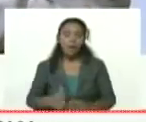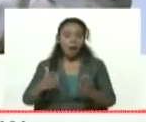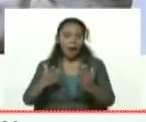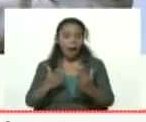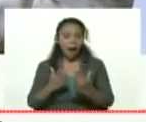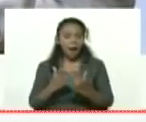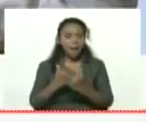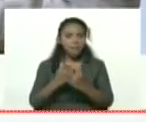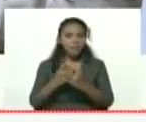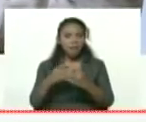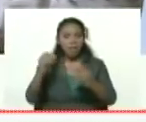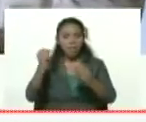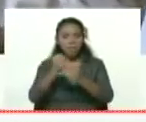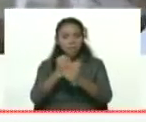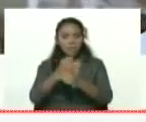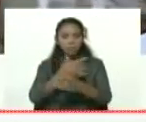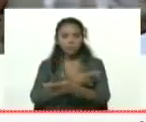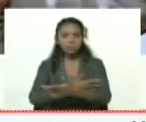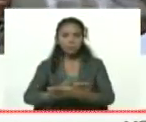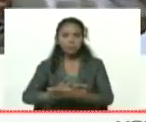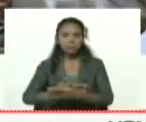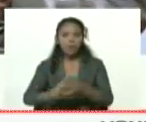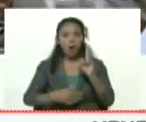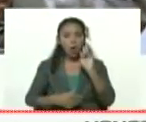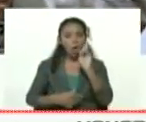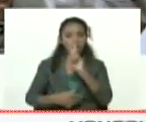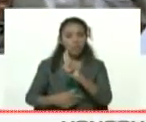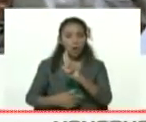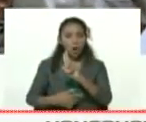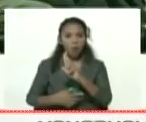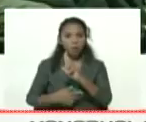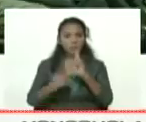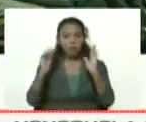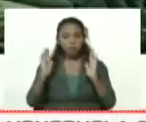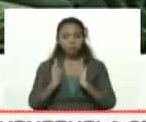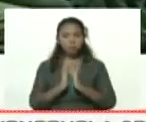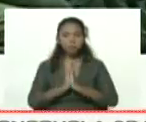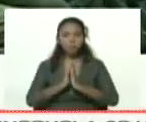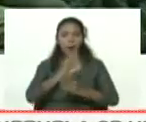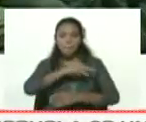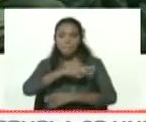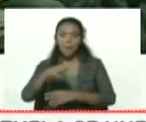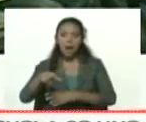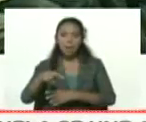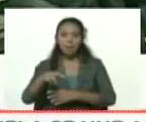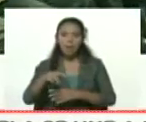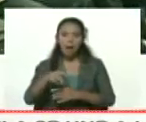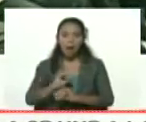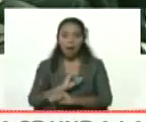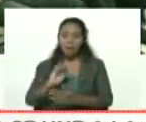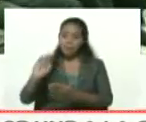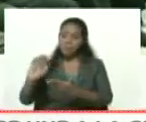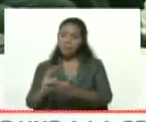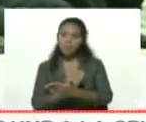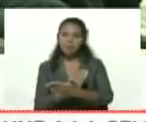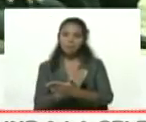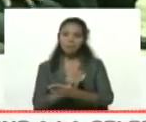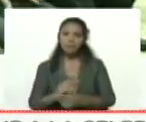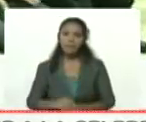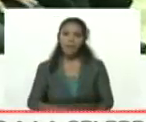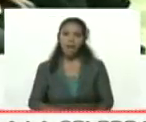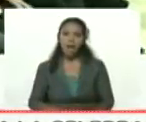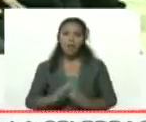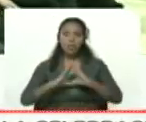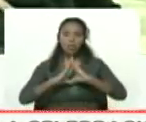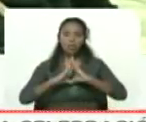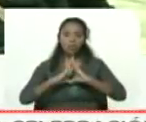sangre. Lo vio María del Mar al quitar el salitre, toda la sal